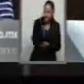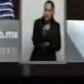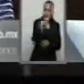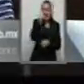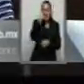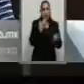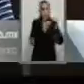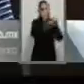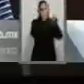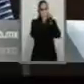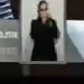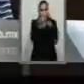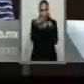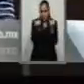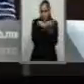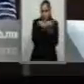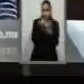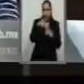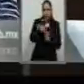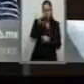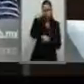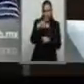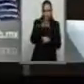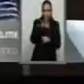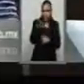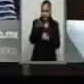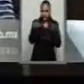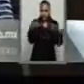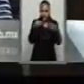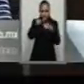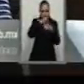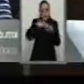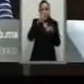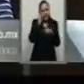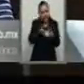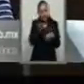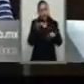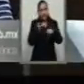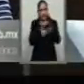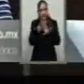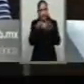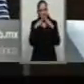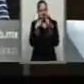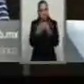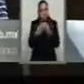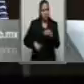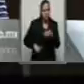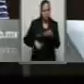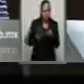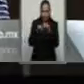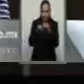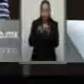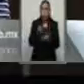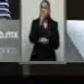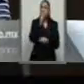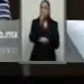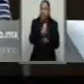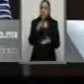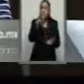lo son el resto de los que integran la República. Sí a que sus órganos locales sean reconocidos como poderes